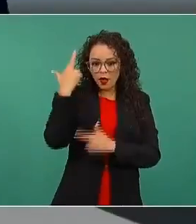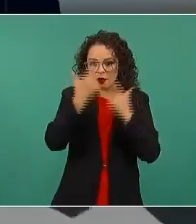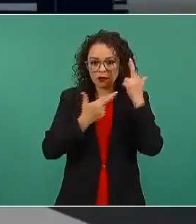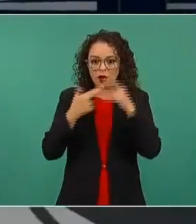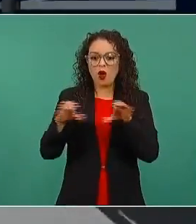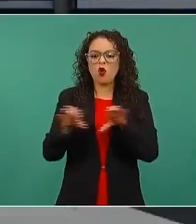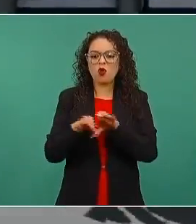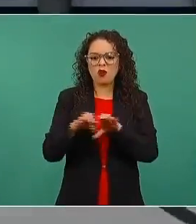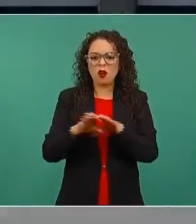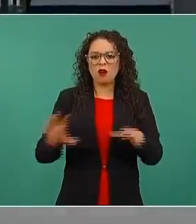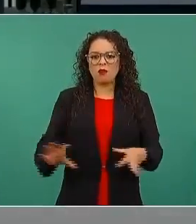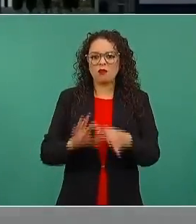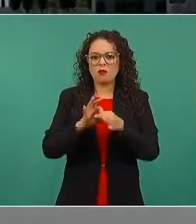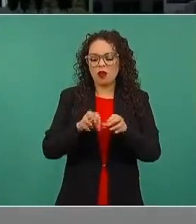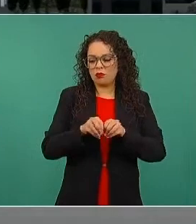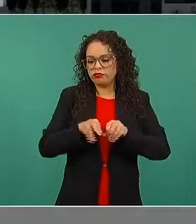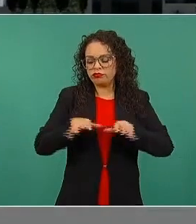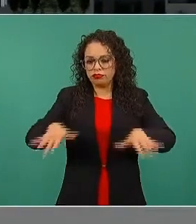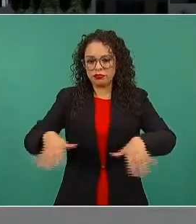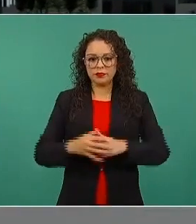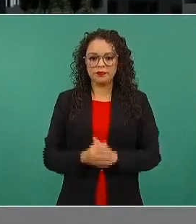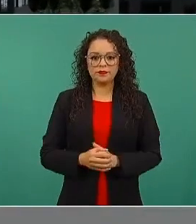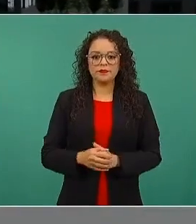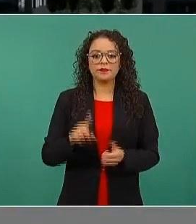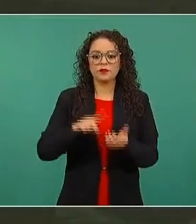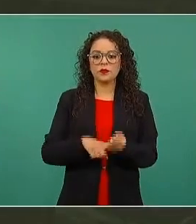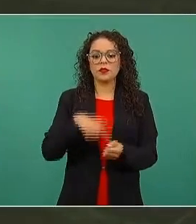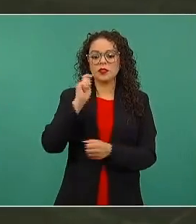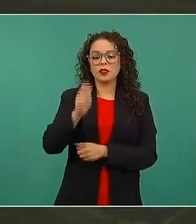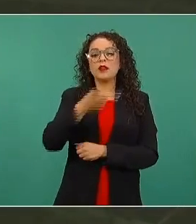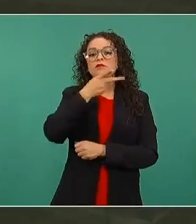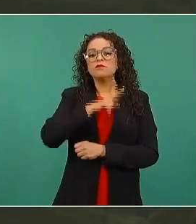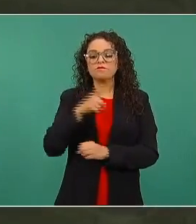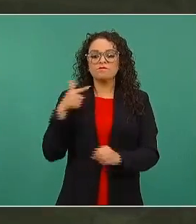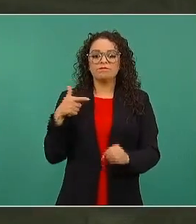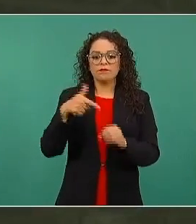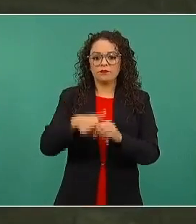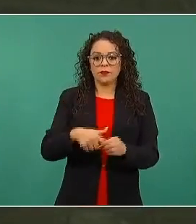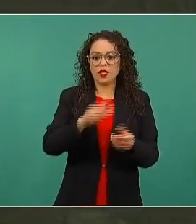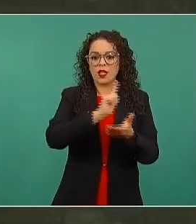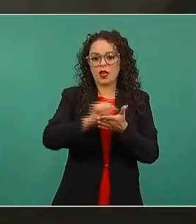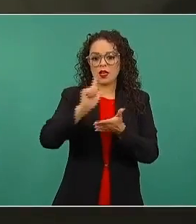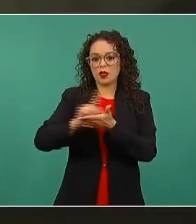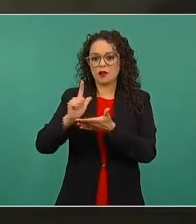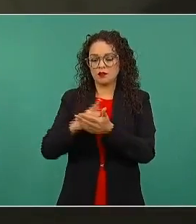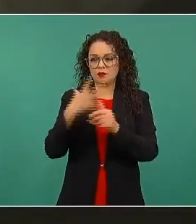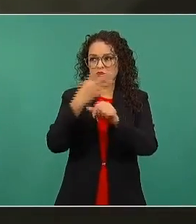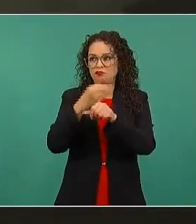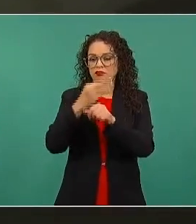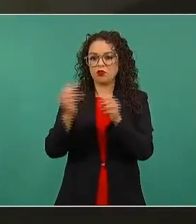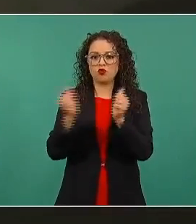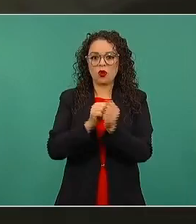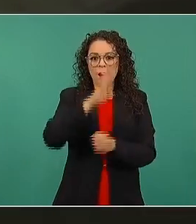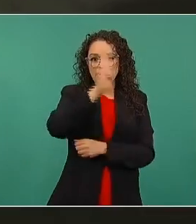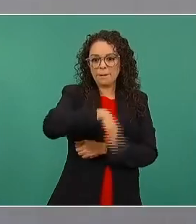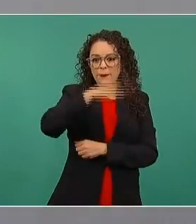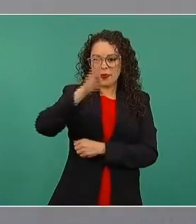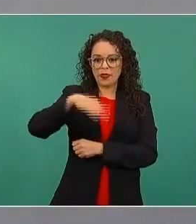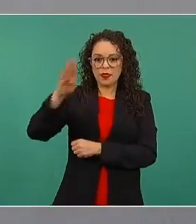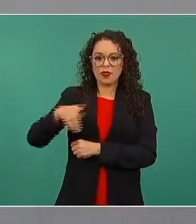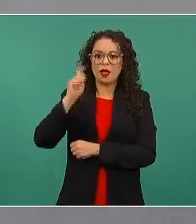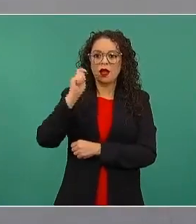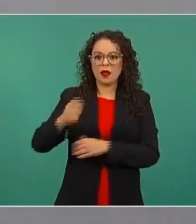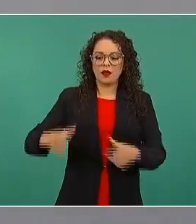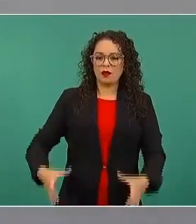red. En la terminal de combustibles y red de distribución, se realiza la limpieza y aplicación de pintura en el interior del tanque